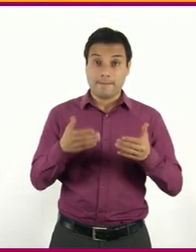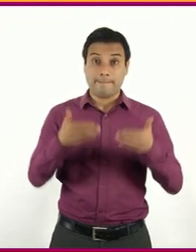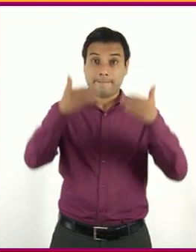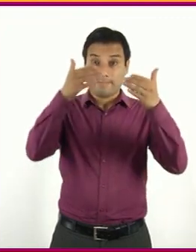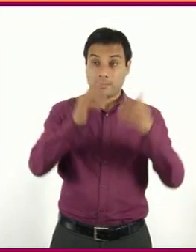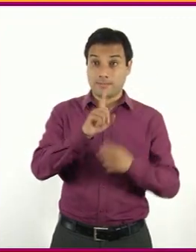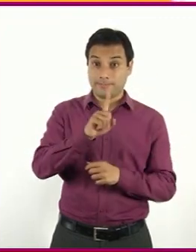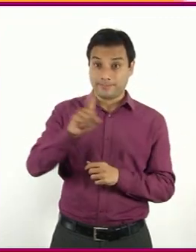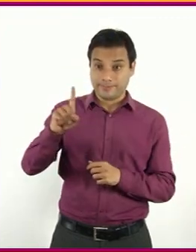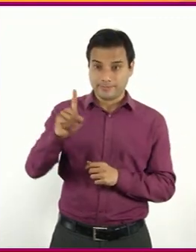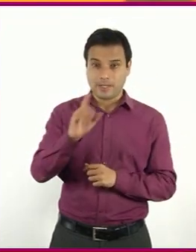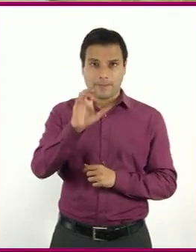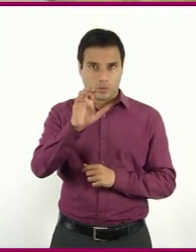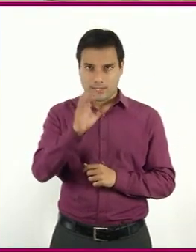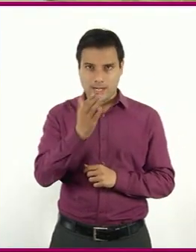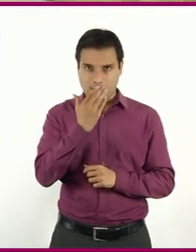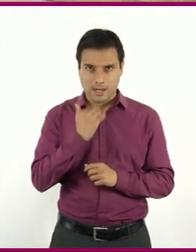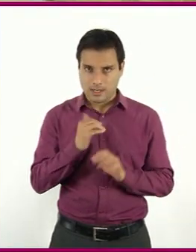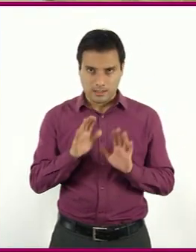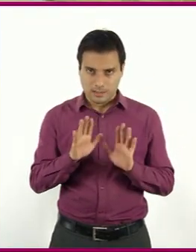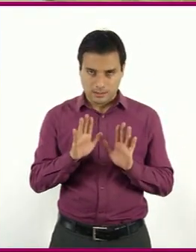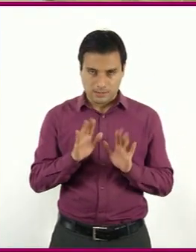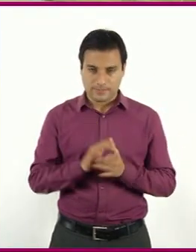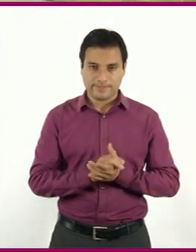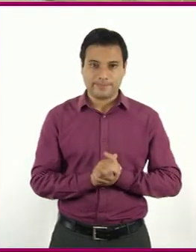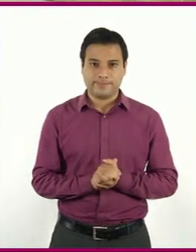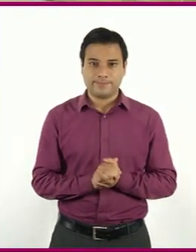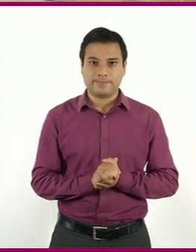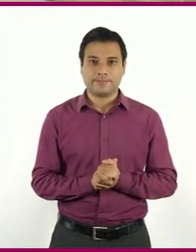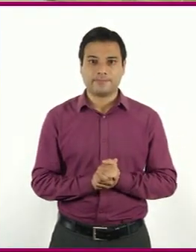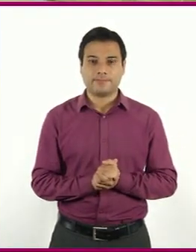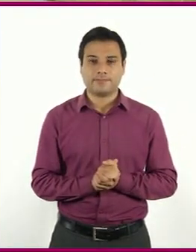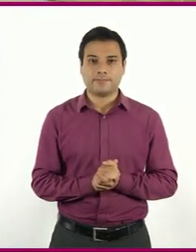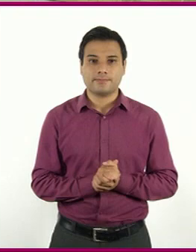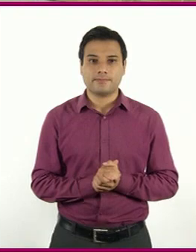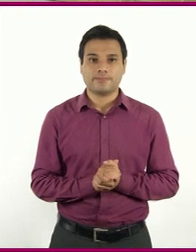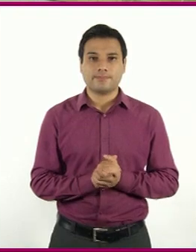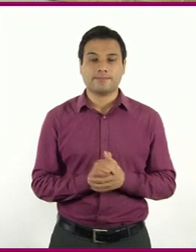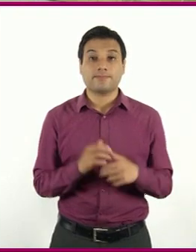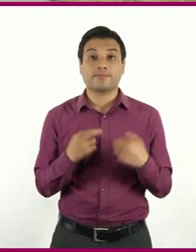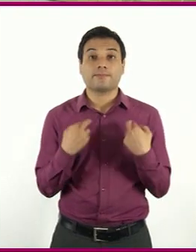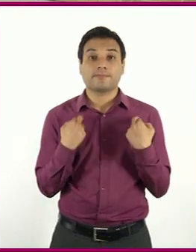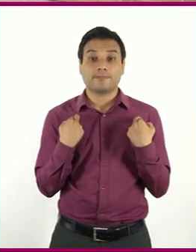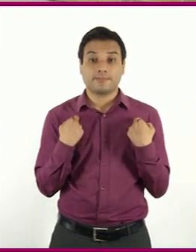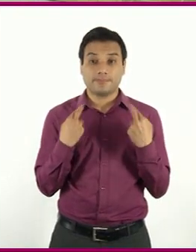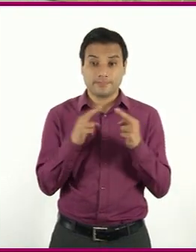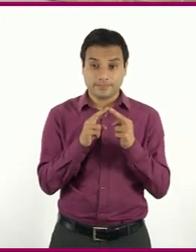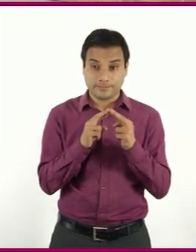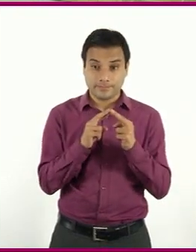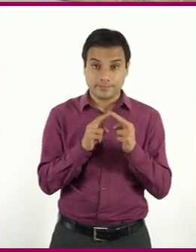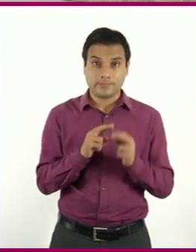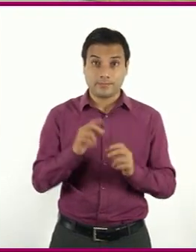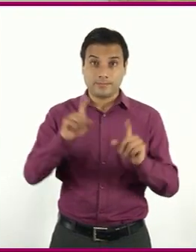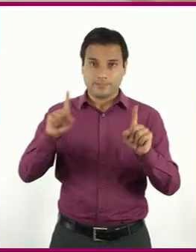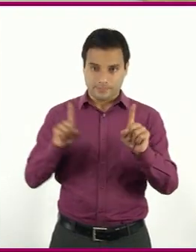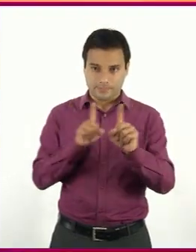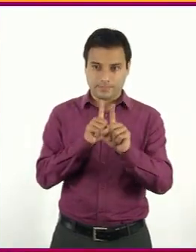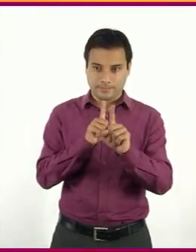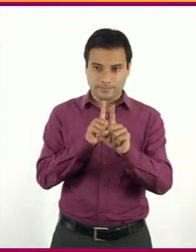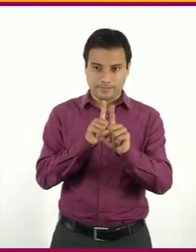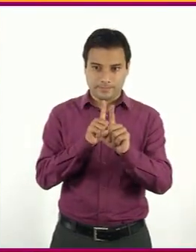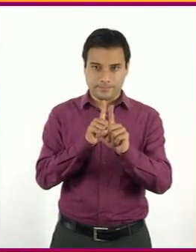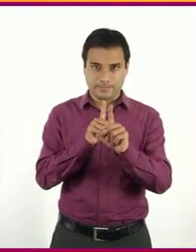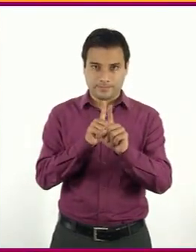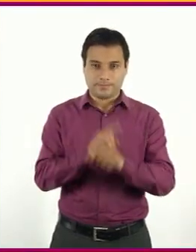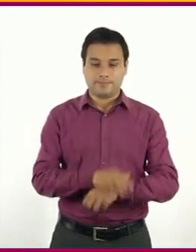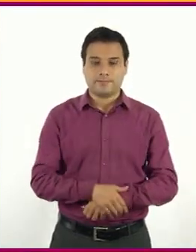pelota. Ya está desinfectada previamente. Muy bien. Profesor, se va a colocar usted atrás de Daniel a una distancia considerable, un